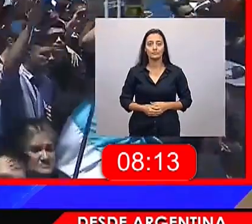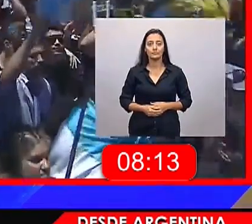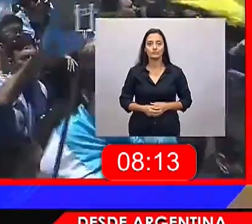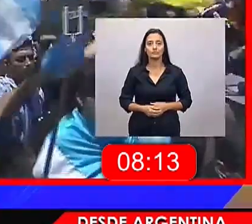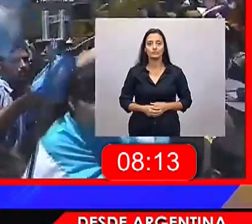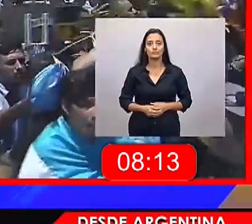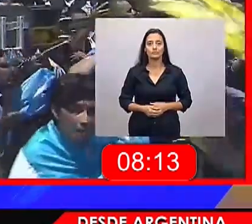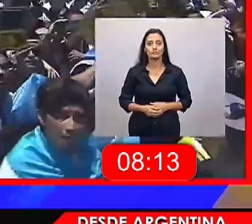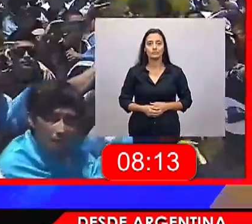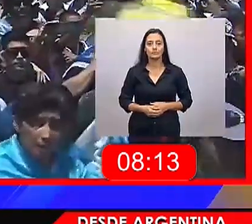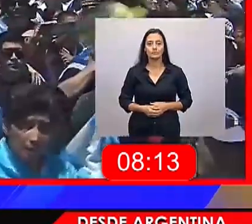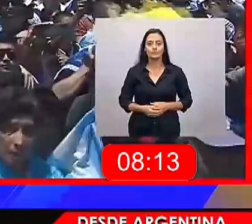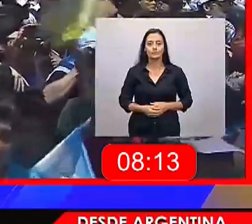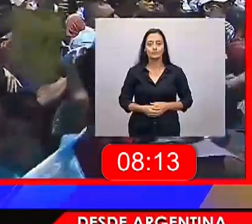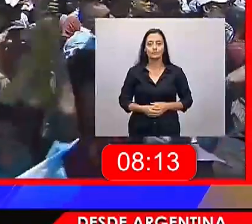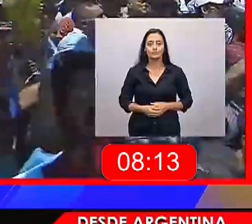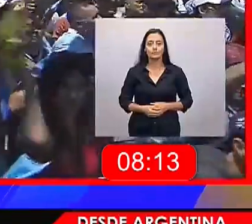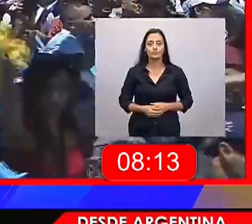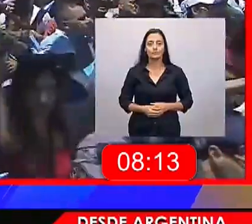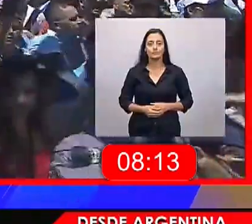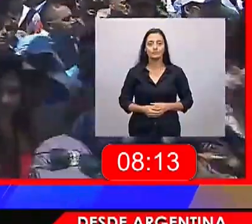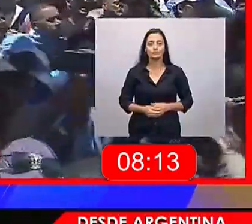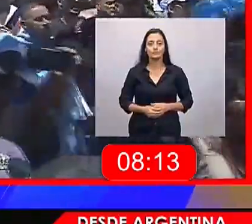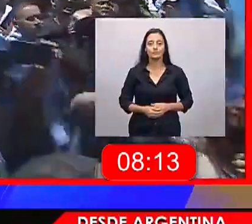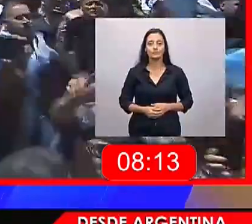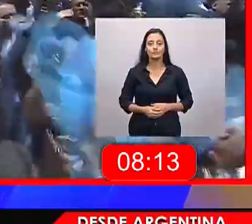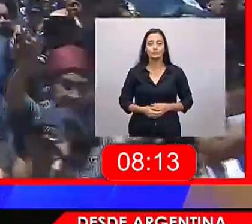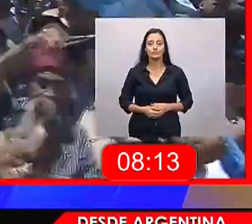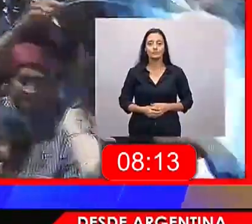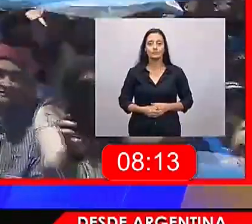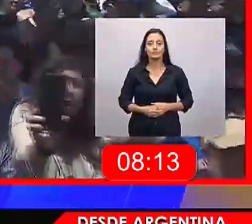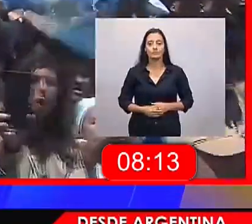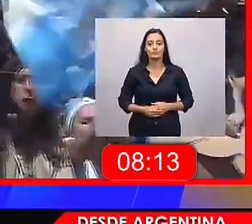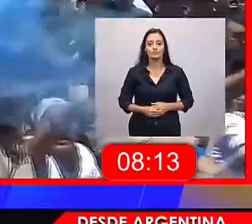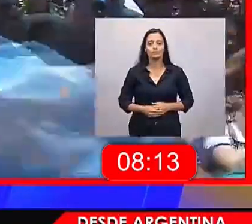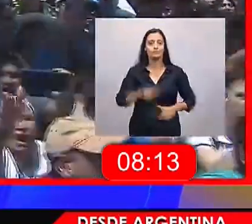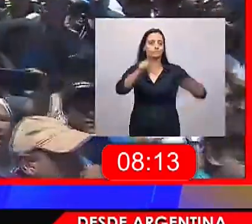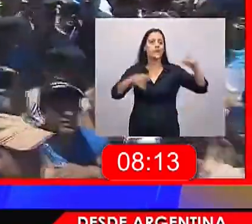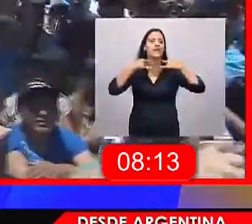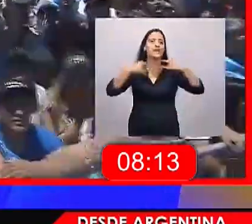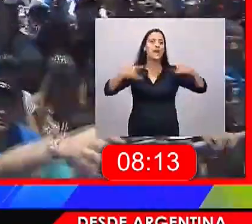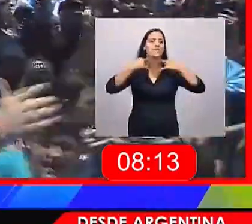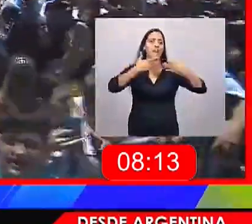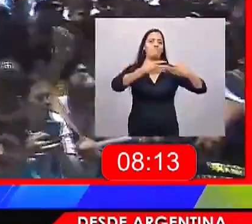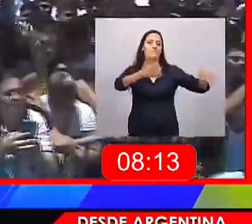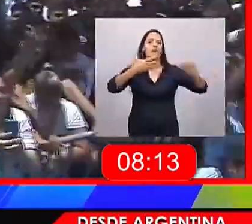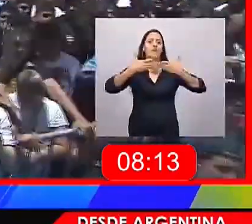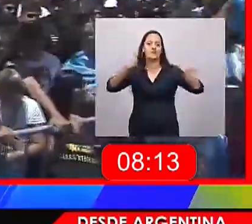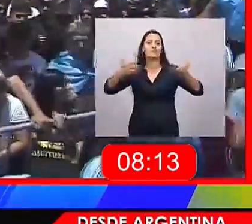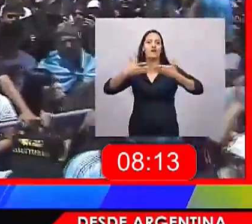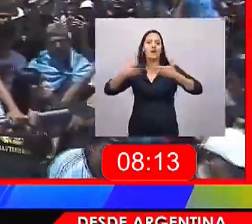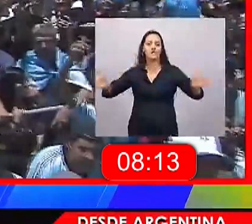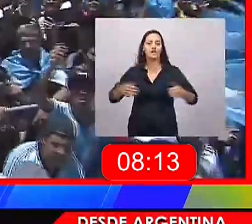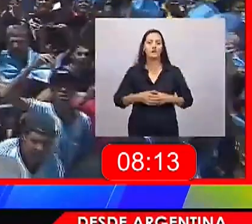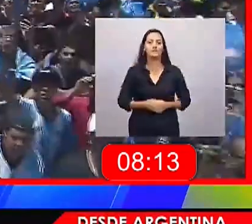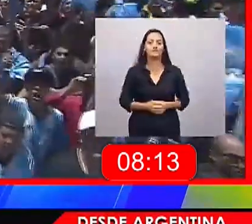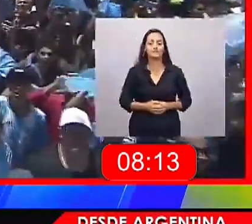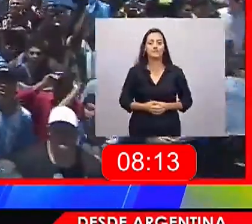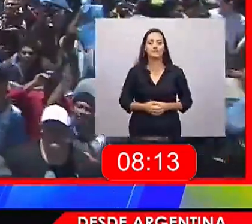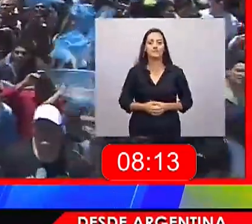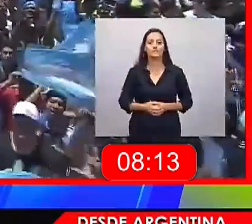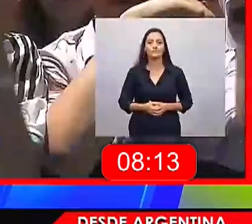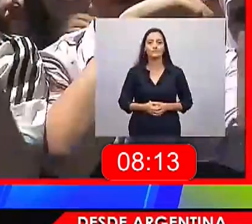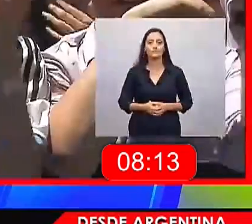de docencia, ¿no? Respecto a la limitación de recursos. La gente cree que efectivamente eso es así, en